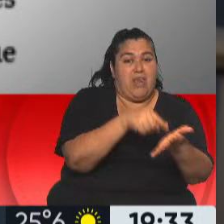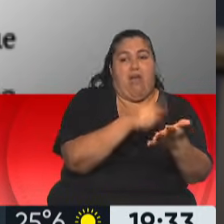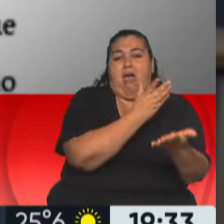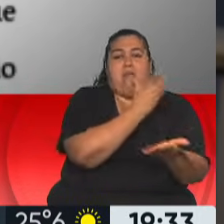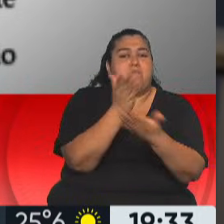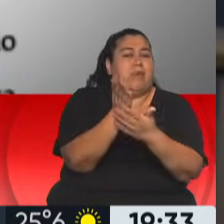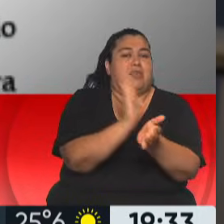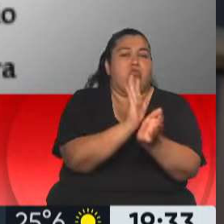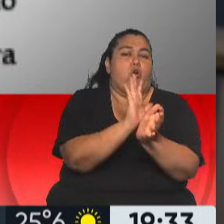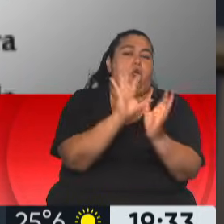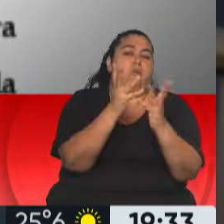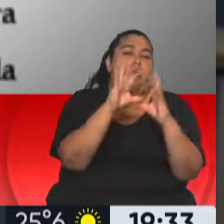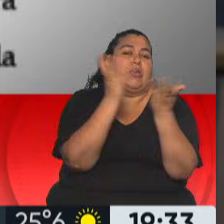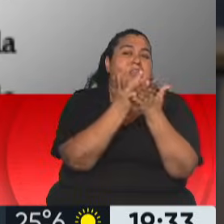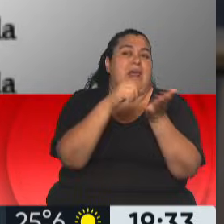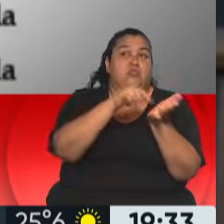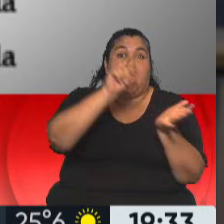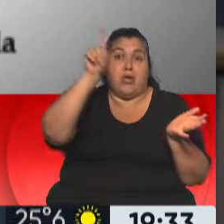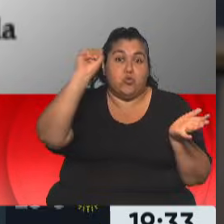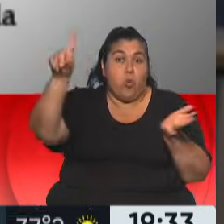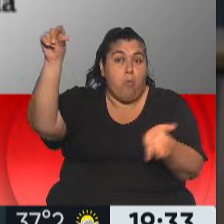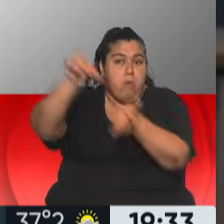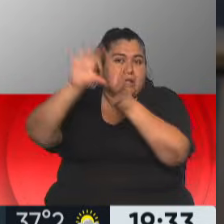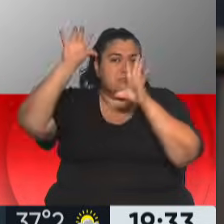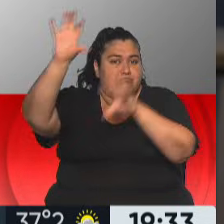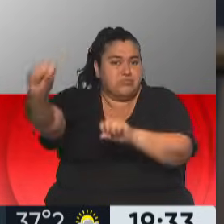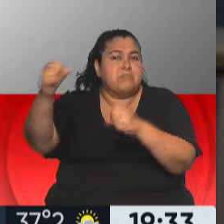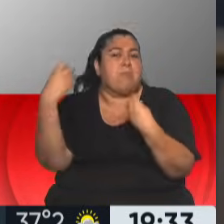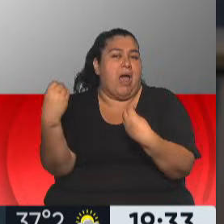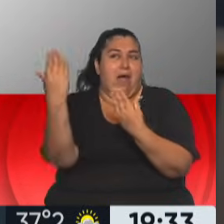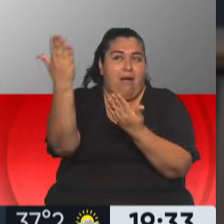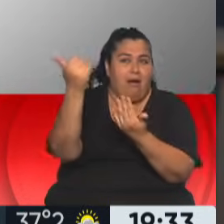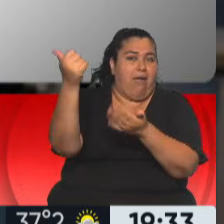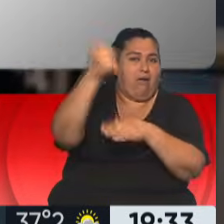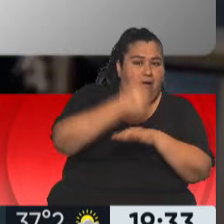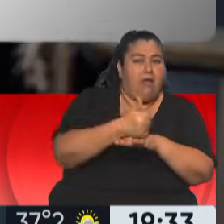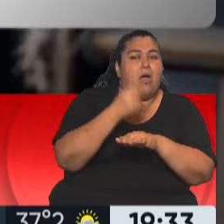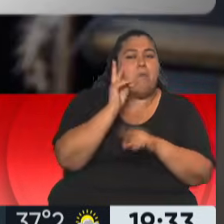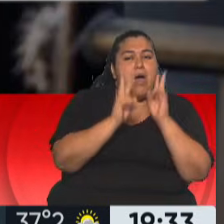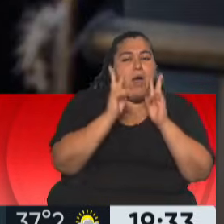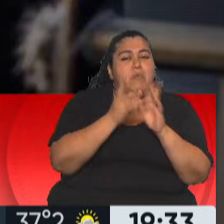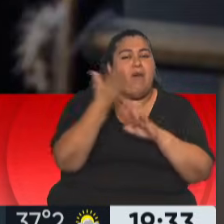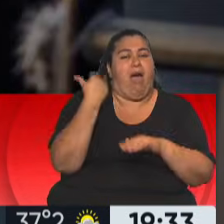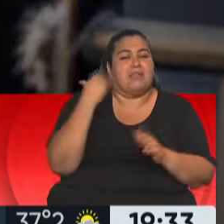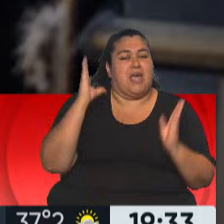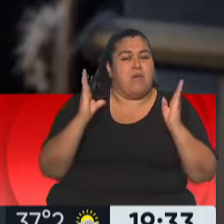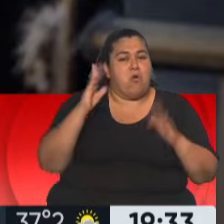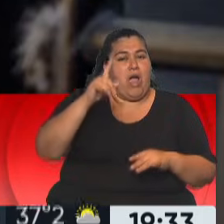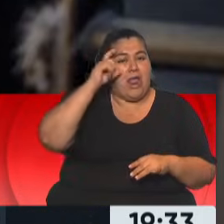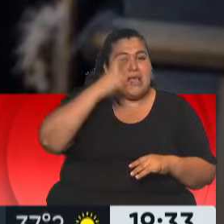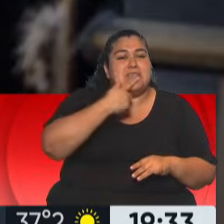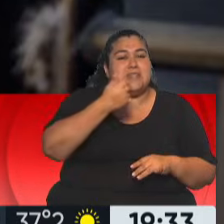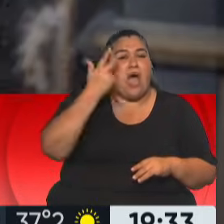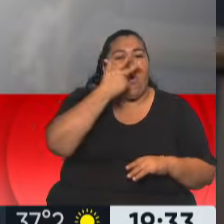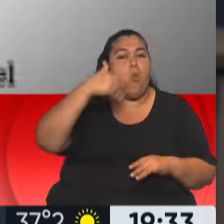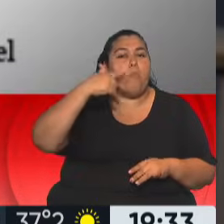internacional para detenerlo a Nicolás Maduro con fines de poder indagarlo por estos crímenes de lesa humanidad cometidos allí en el país.